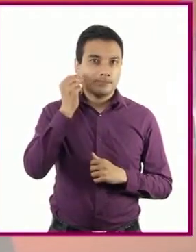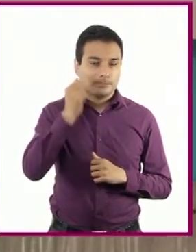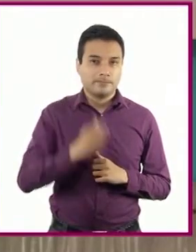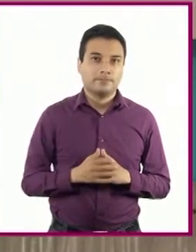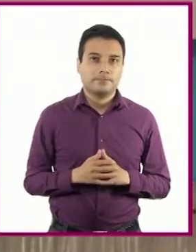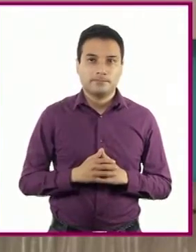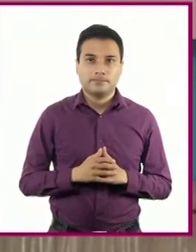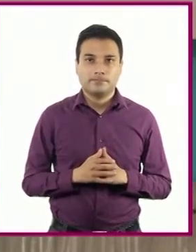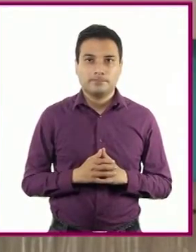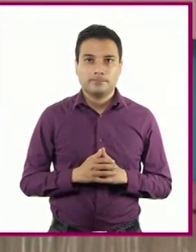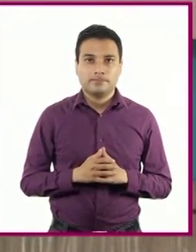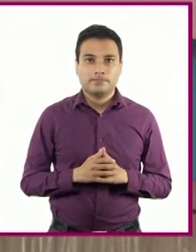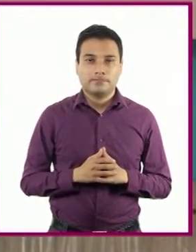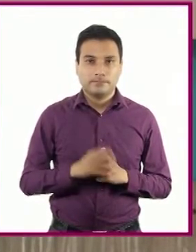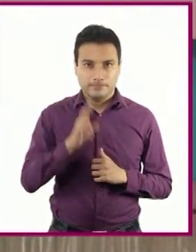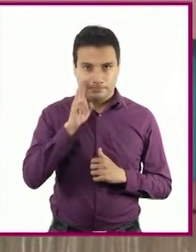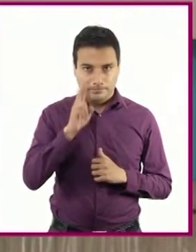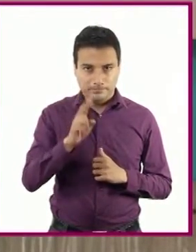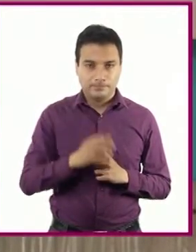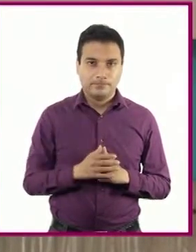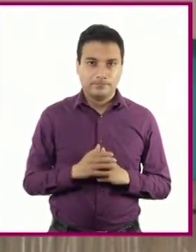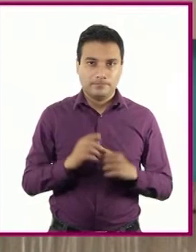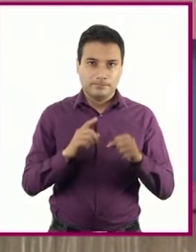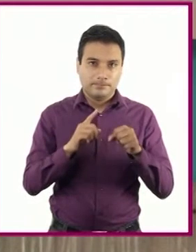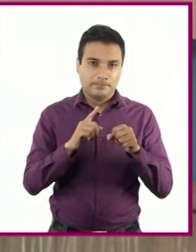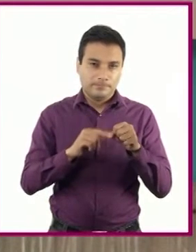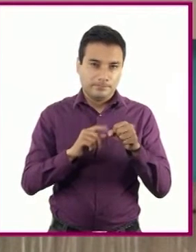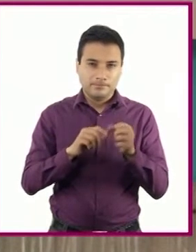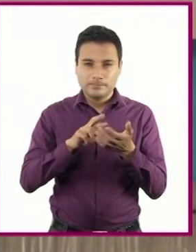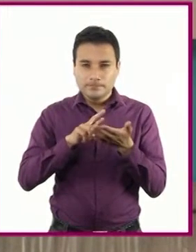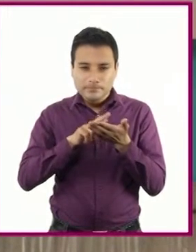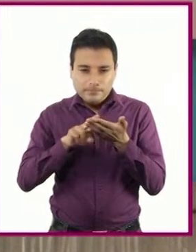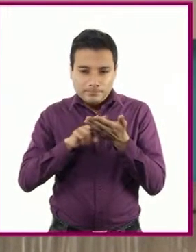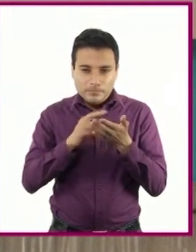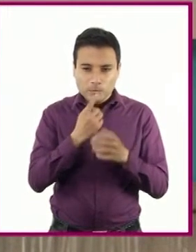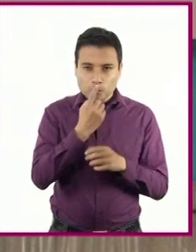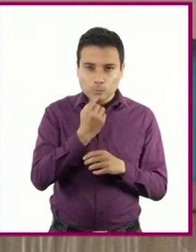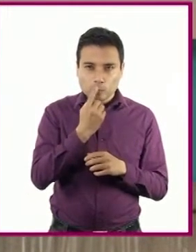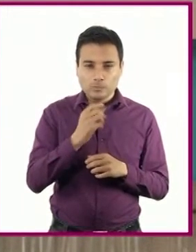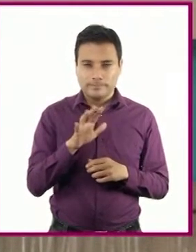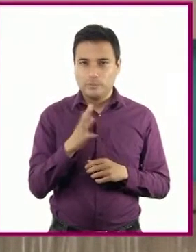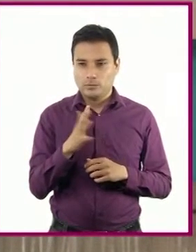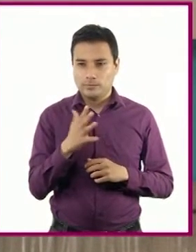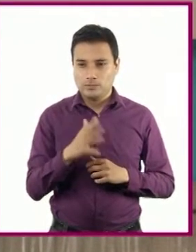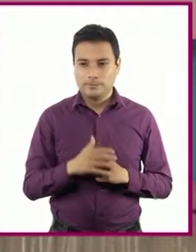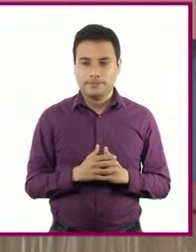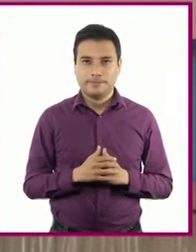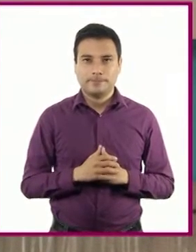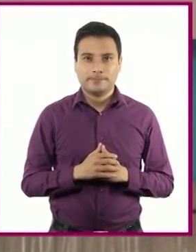Observamos nuevamente que el color es más rosado, entre rojo y rosado.